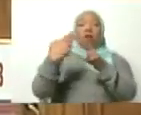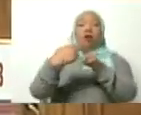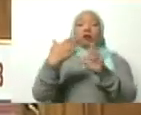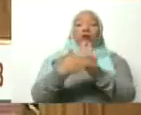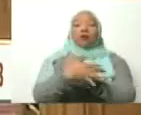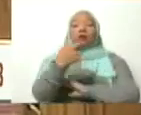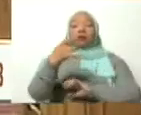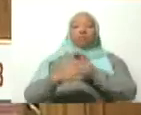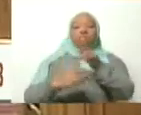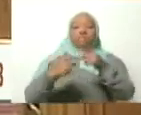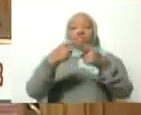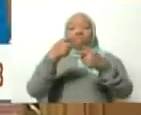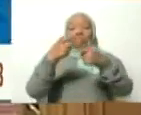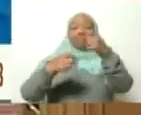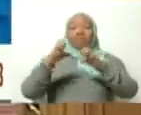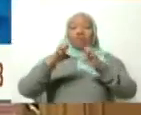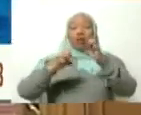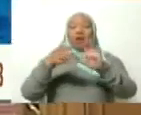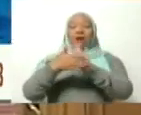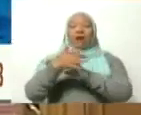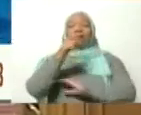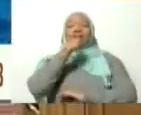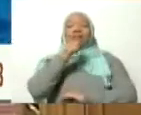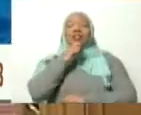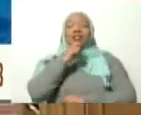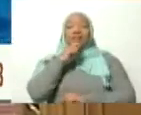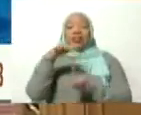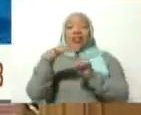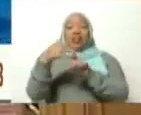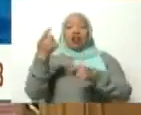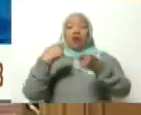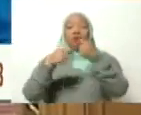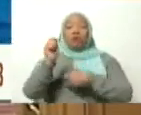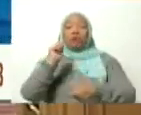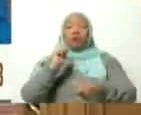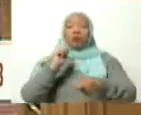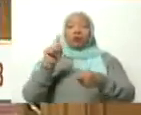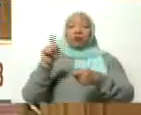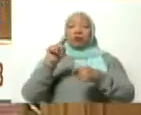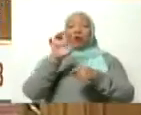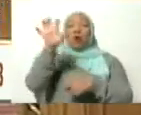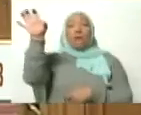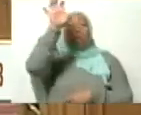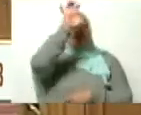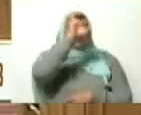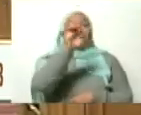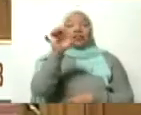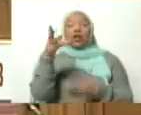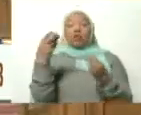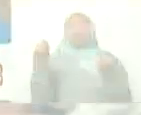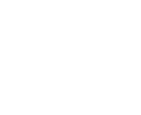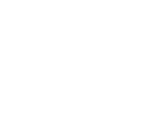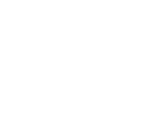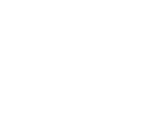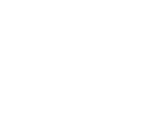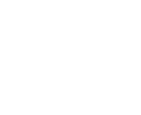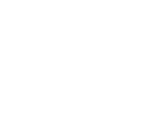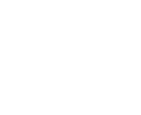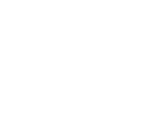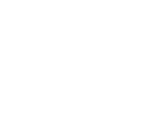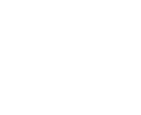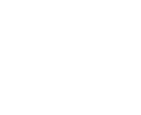en recesión. No es cualquier cosa. Es un tercio de las economías del mundo, Jesús, Orlando.